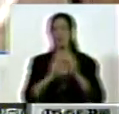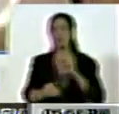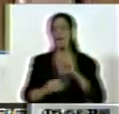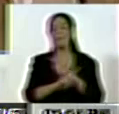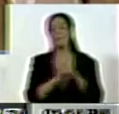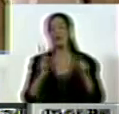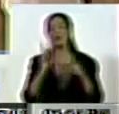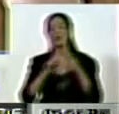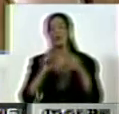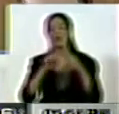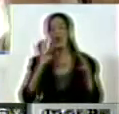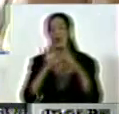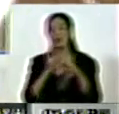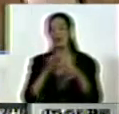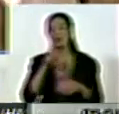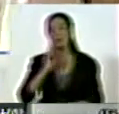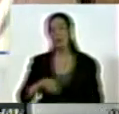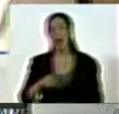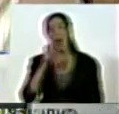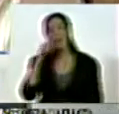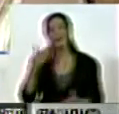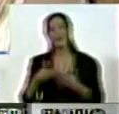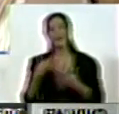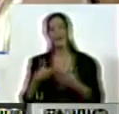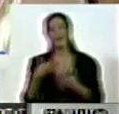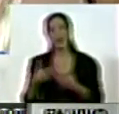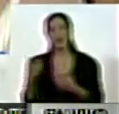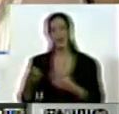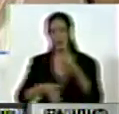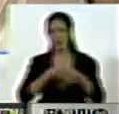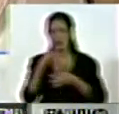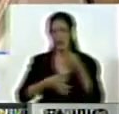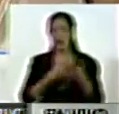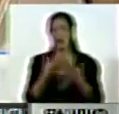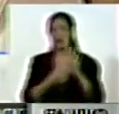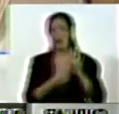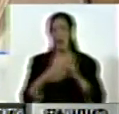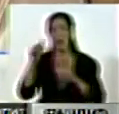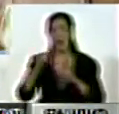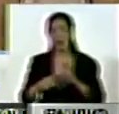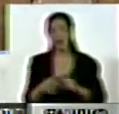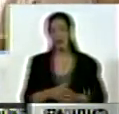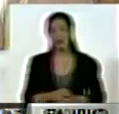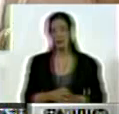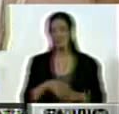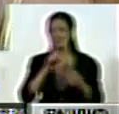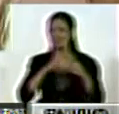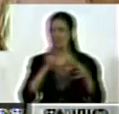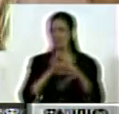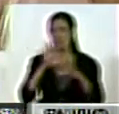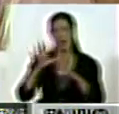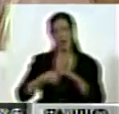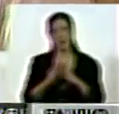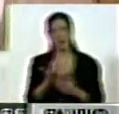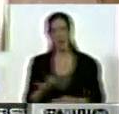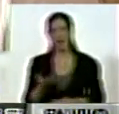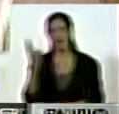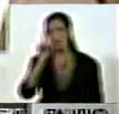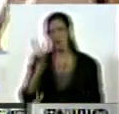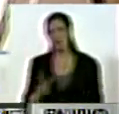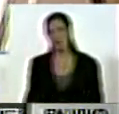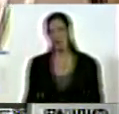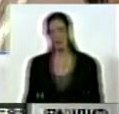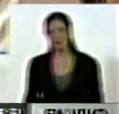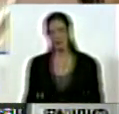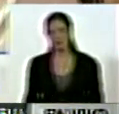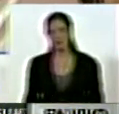las vinculaciones de este testigo estrella que usted estaría presentando el día de hoy como un estafador a la República Bolivariana